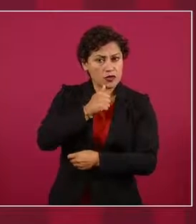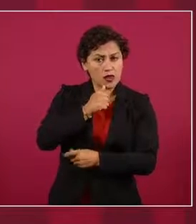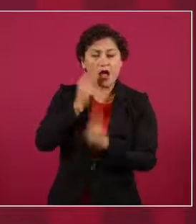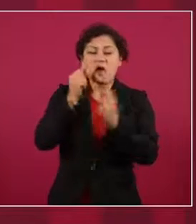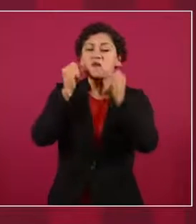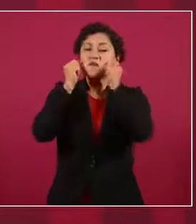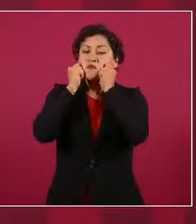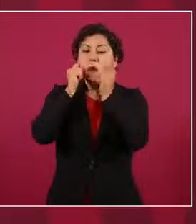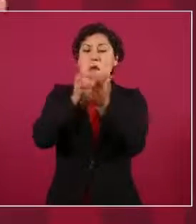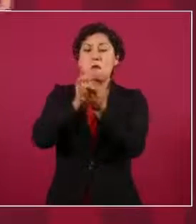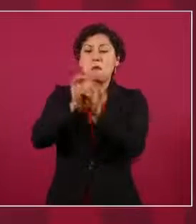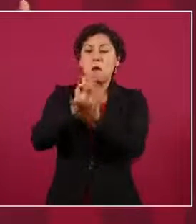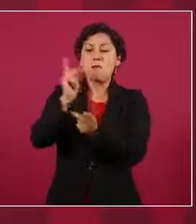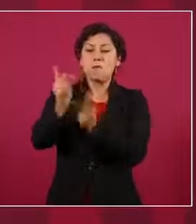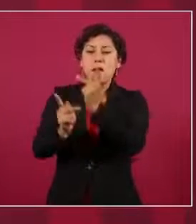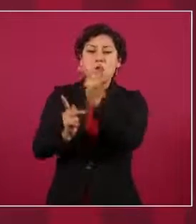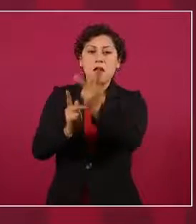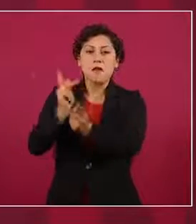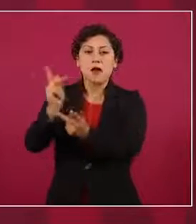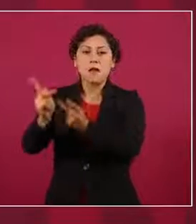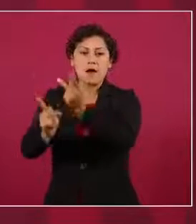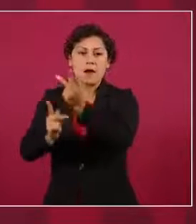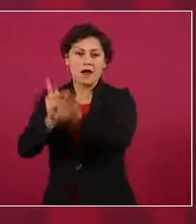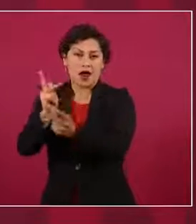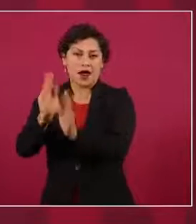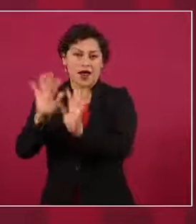En vísperas de las elecciones,